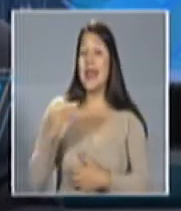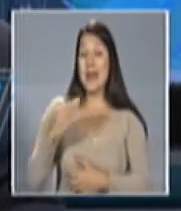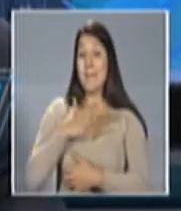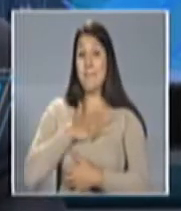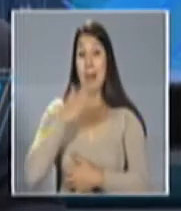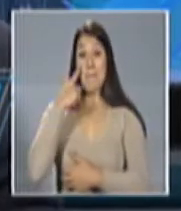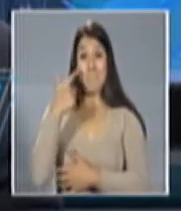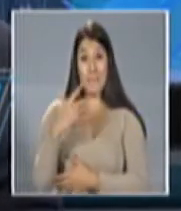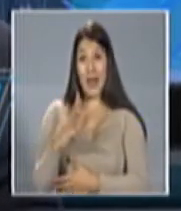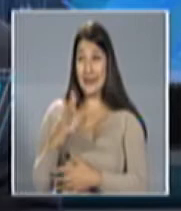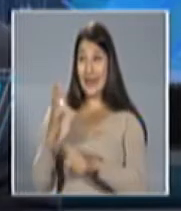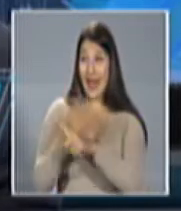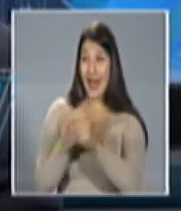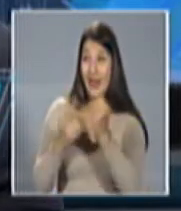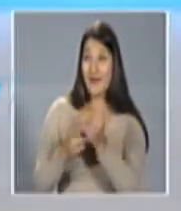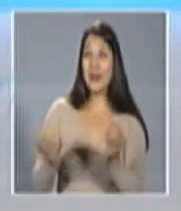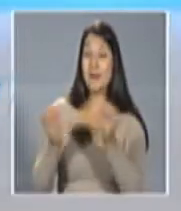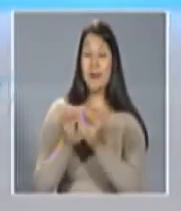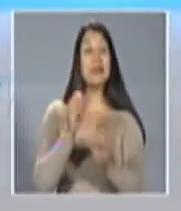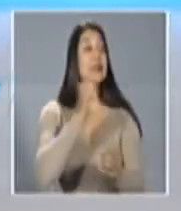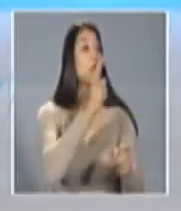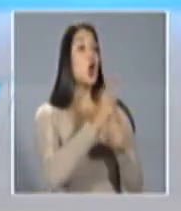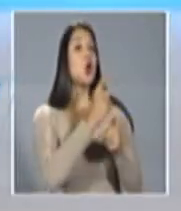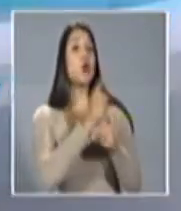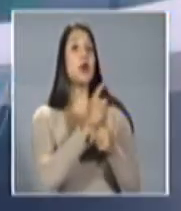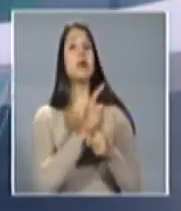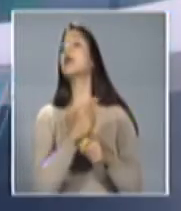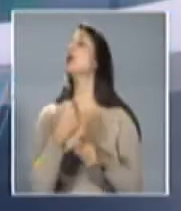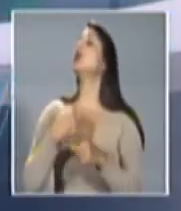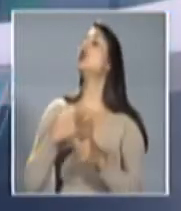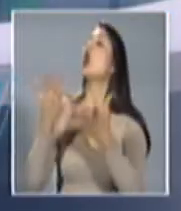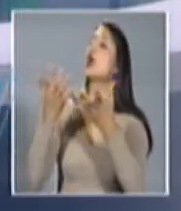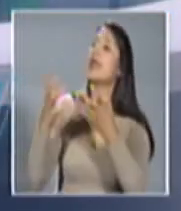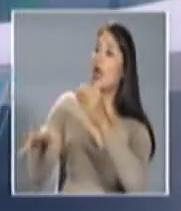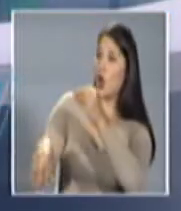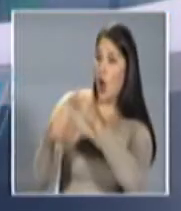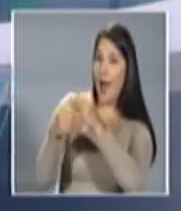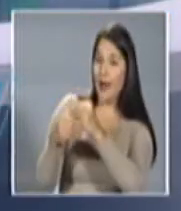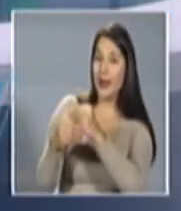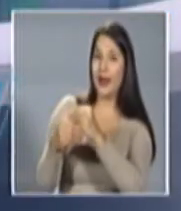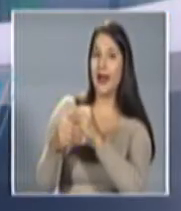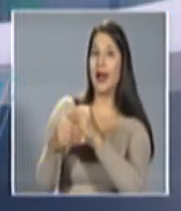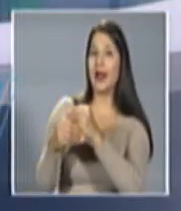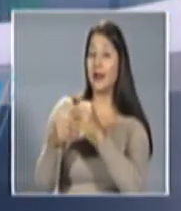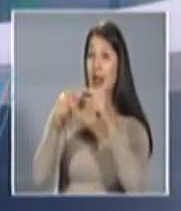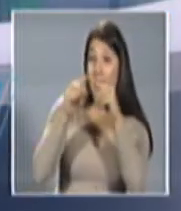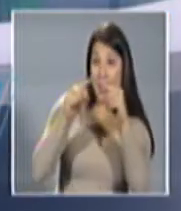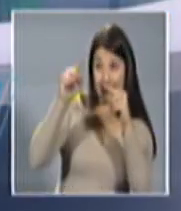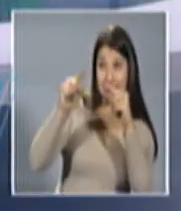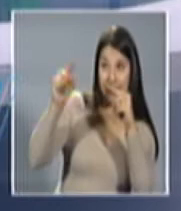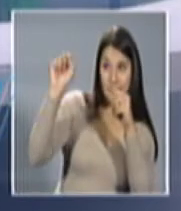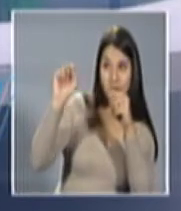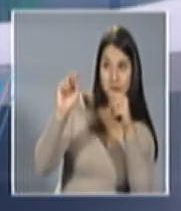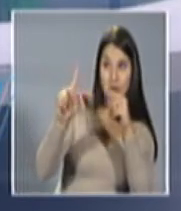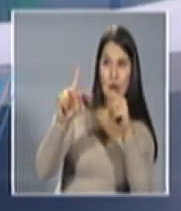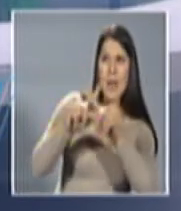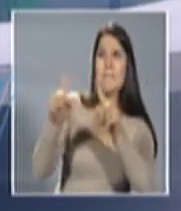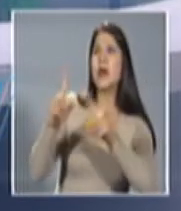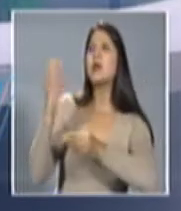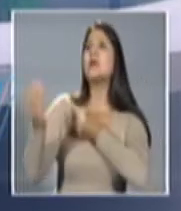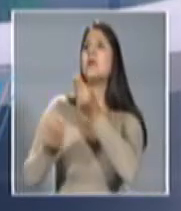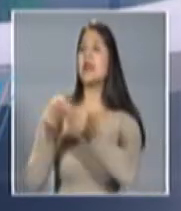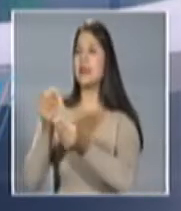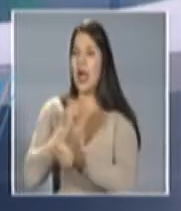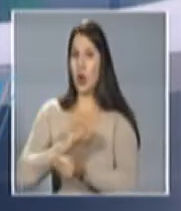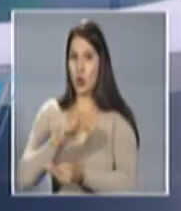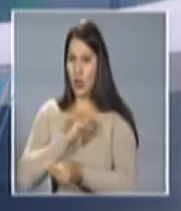creo que ha ido un aumento también. Correcto. Le agrego más bien a la pregunta de Andrés, además de las estadísticas también, ¿qué pueden hacer las autoridades locales? Bueno, ya usted